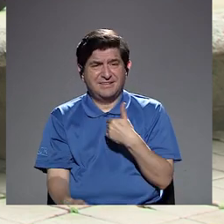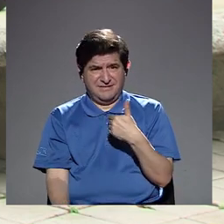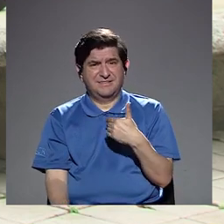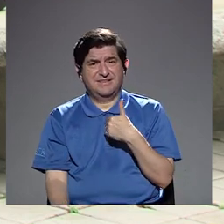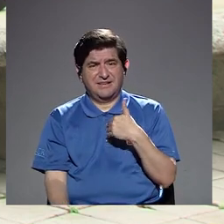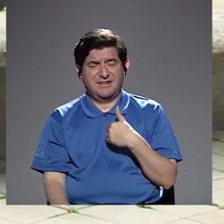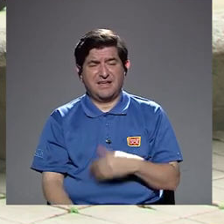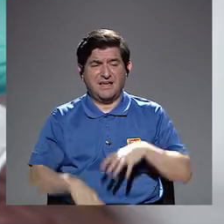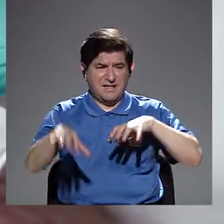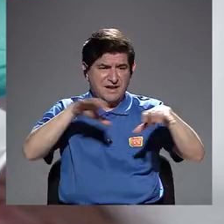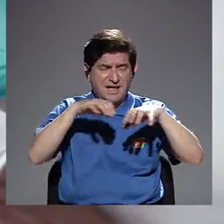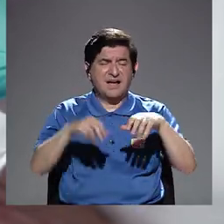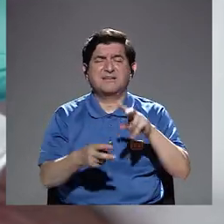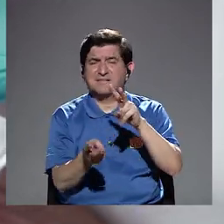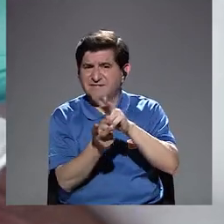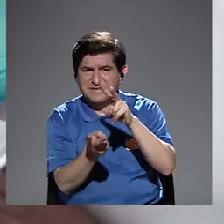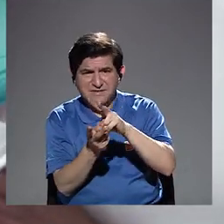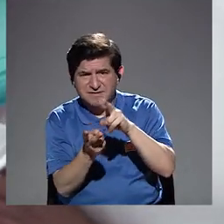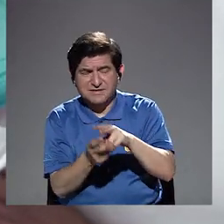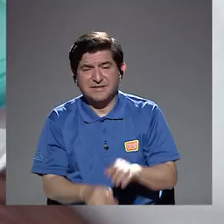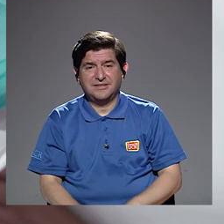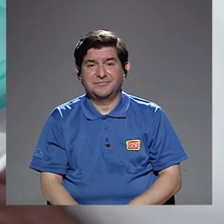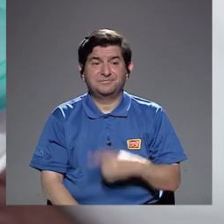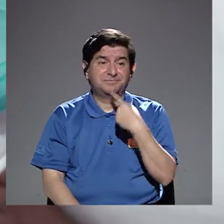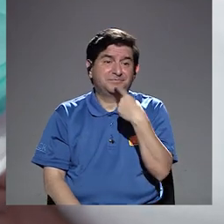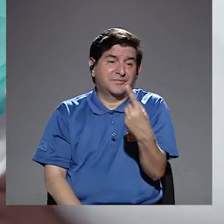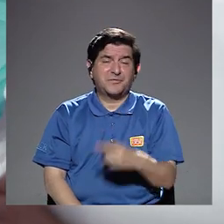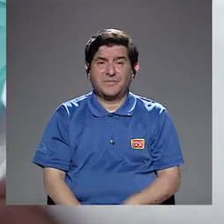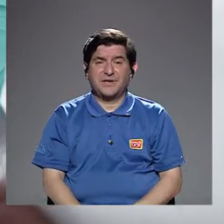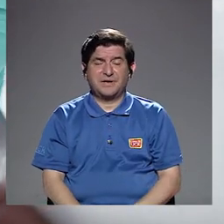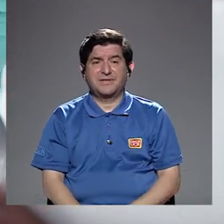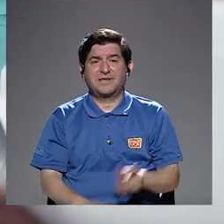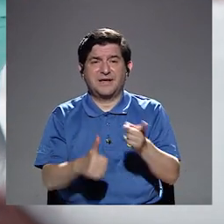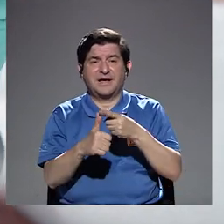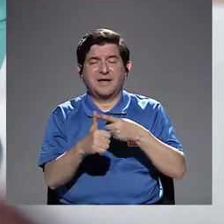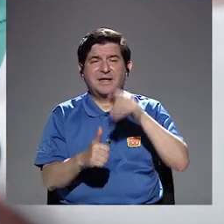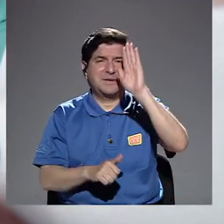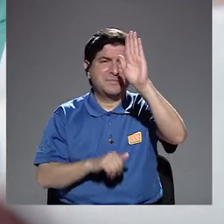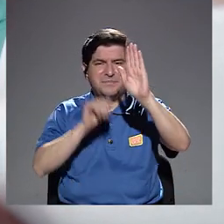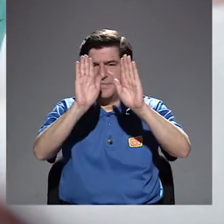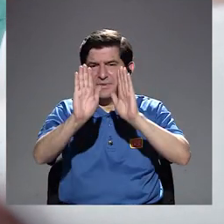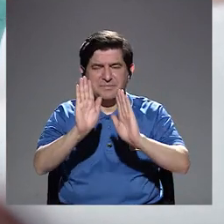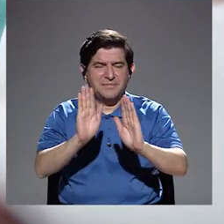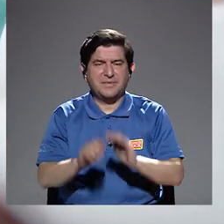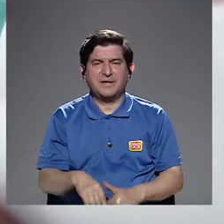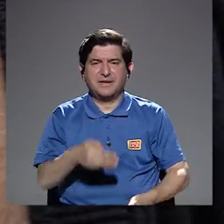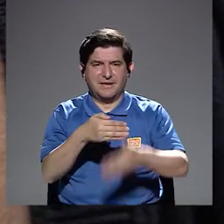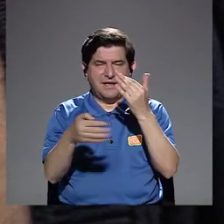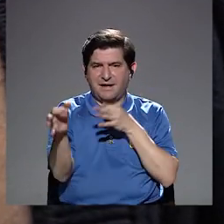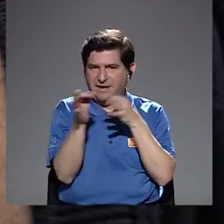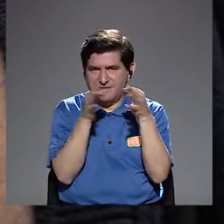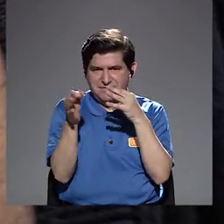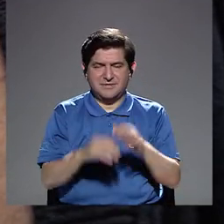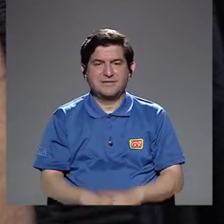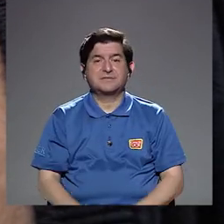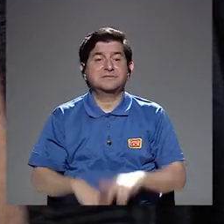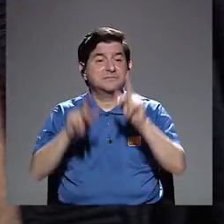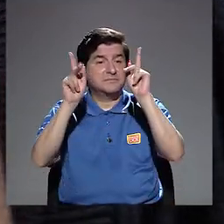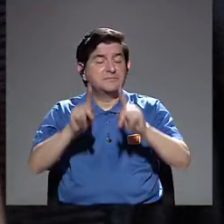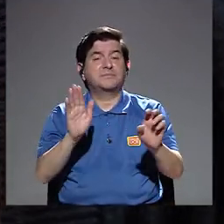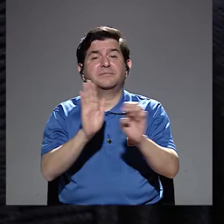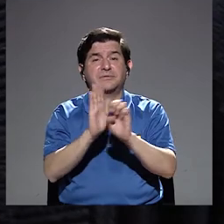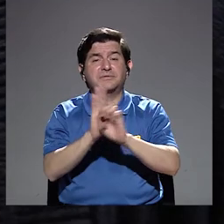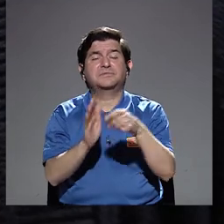tenido una vida sexual activa y la ha iniciado, pues como te digo, está el primer esquema de vacunación que ahora te mencionaba. E incluso hay gente